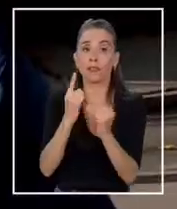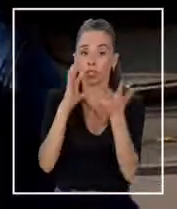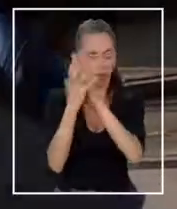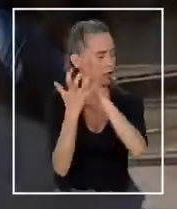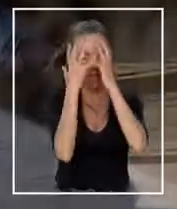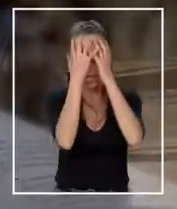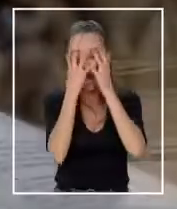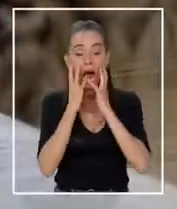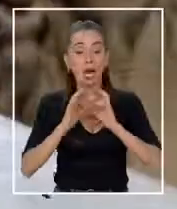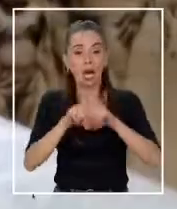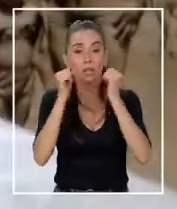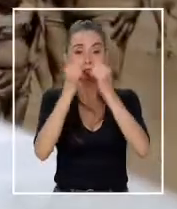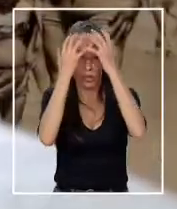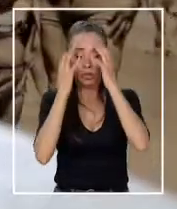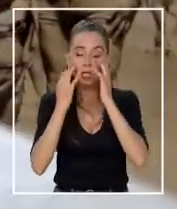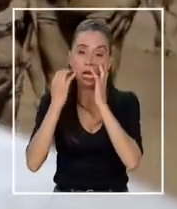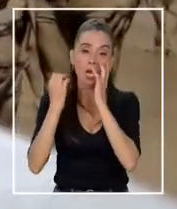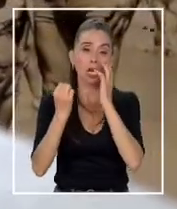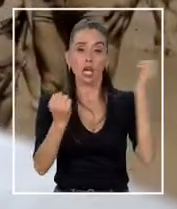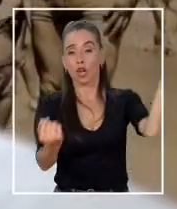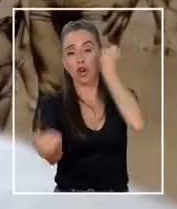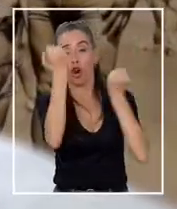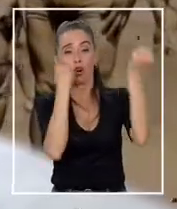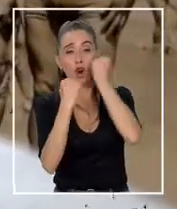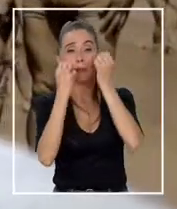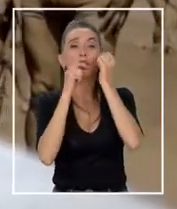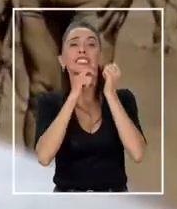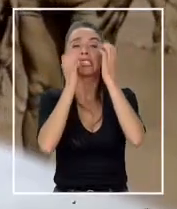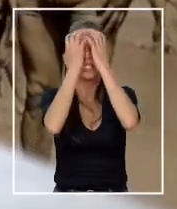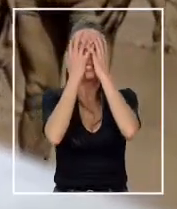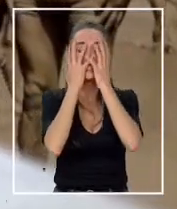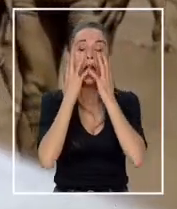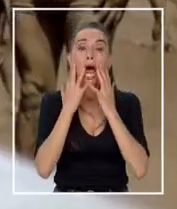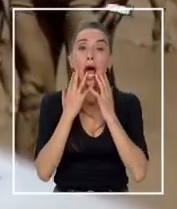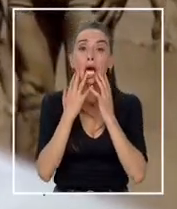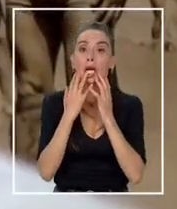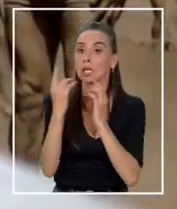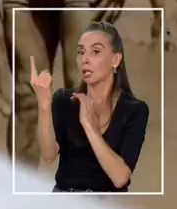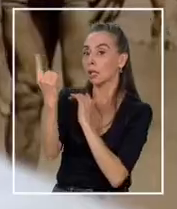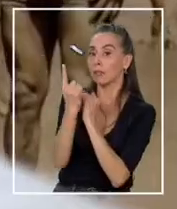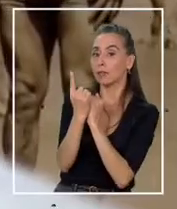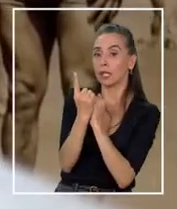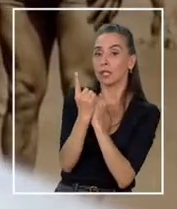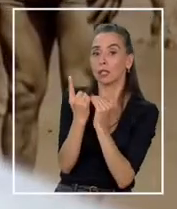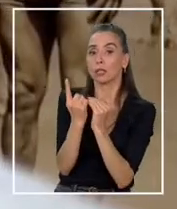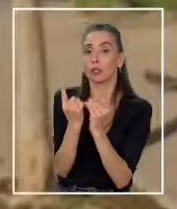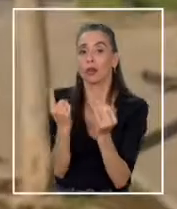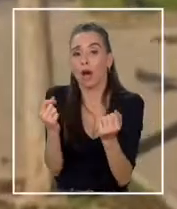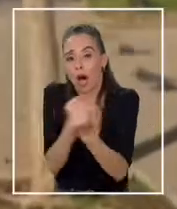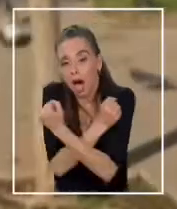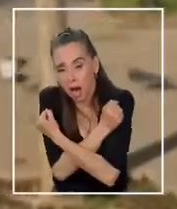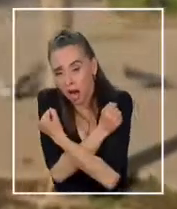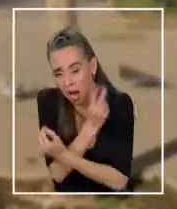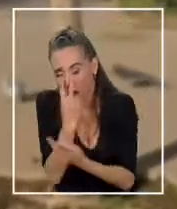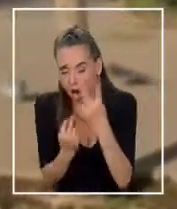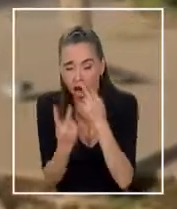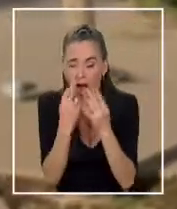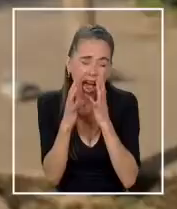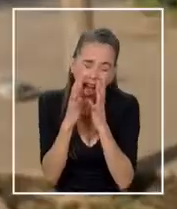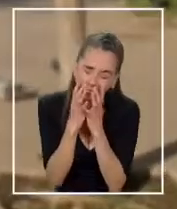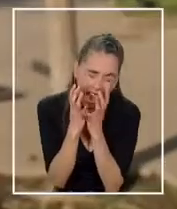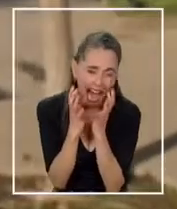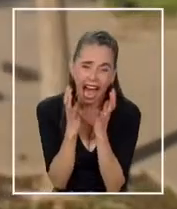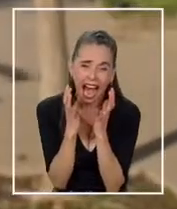entero, golpeado, ensangrentado. Se abrazaron, lloraron, gritaron.